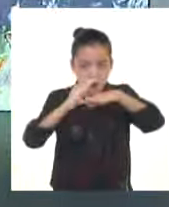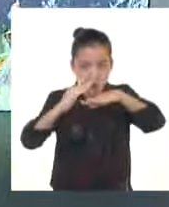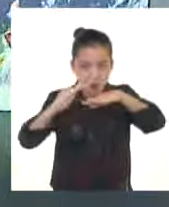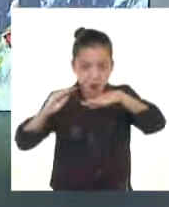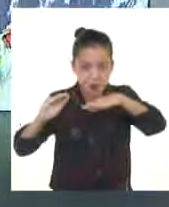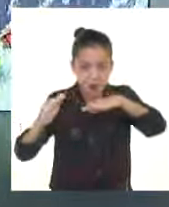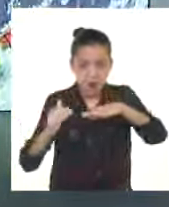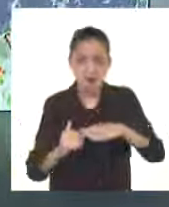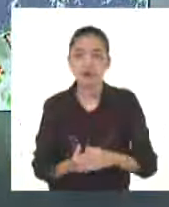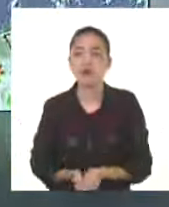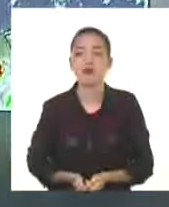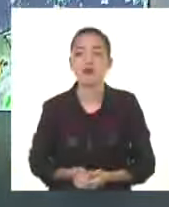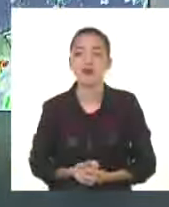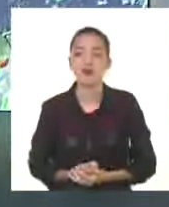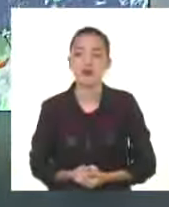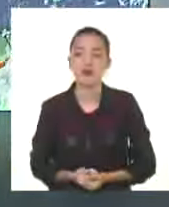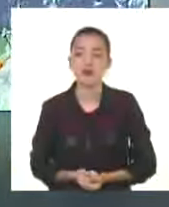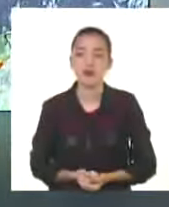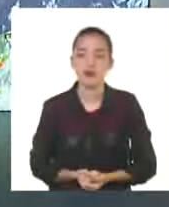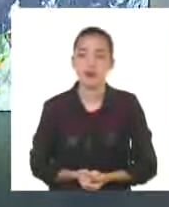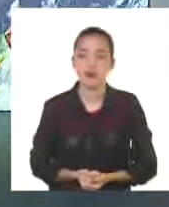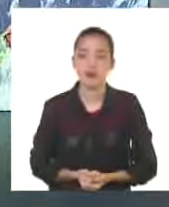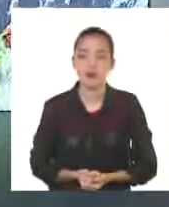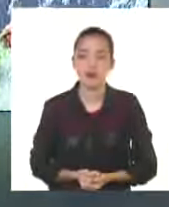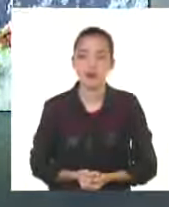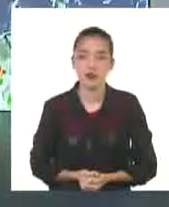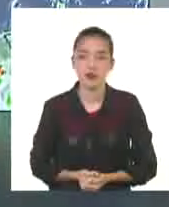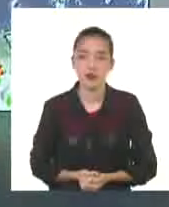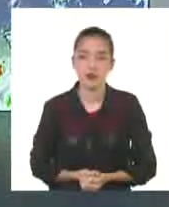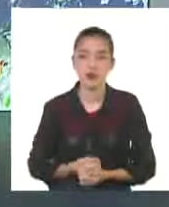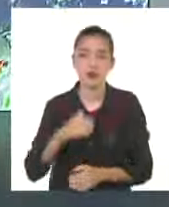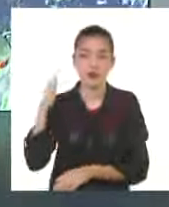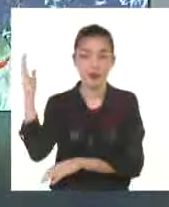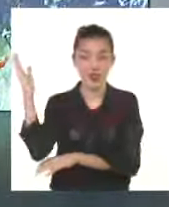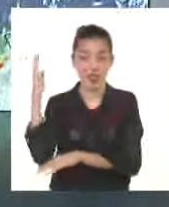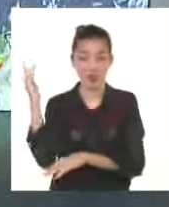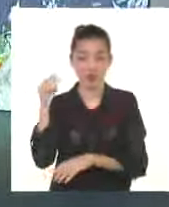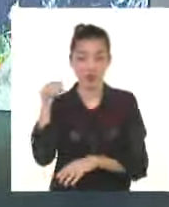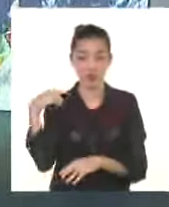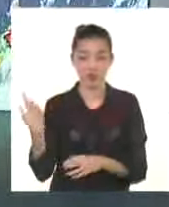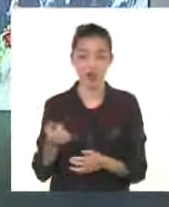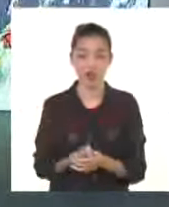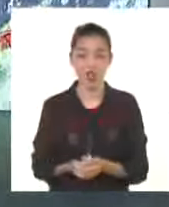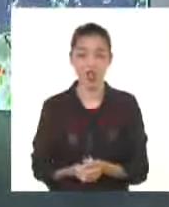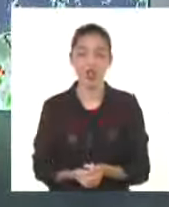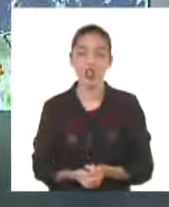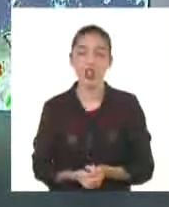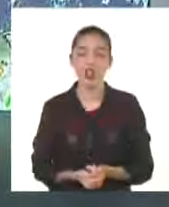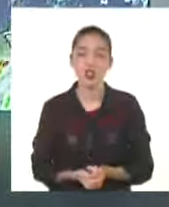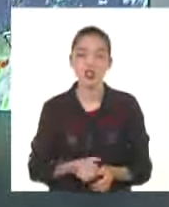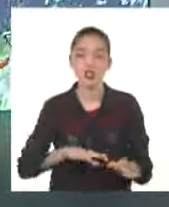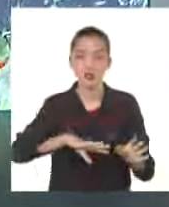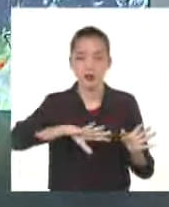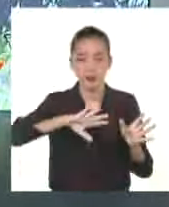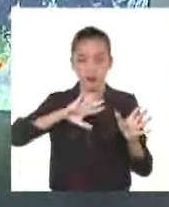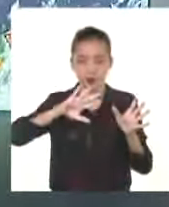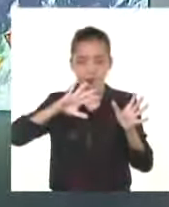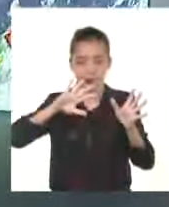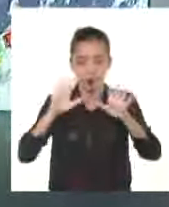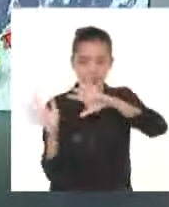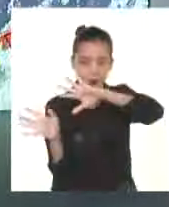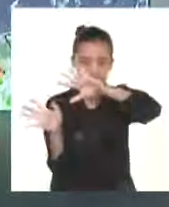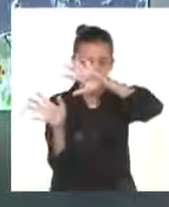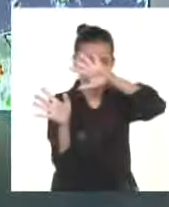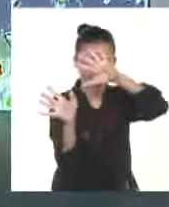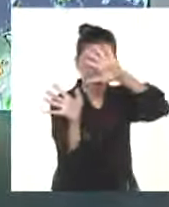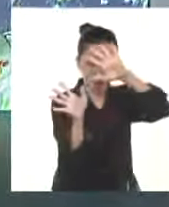durante el día de hoy de un nuevo organismo tropical, la depresión tropical 14, que estará ganando en intensidad y transitando durante los próximos días sobre aguas del Golfo de México,